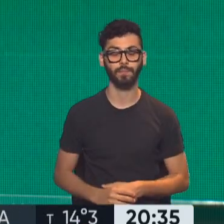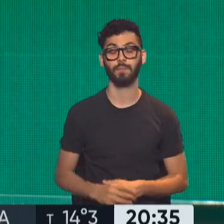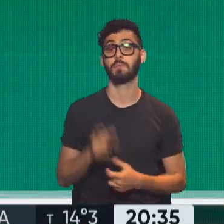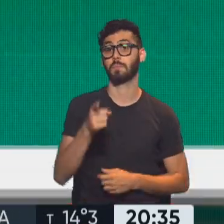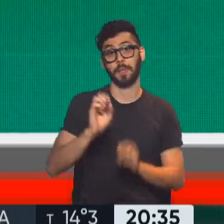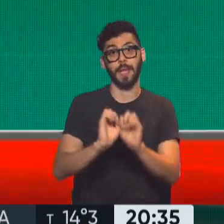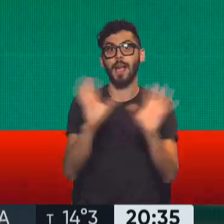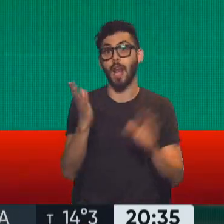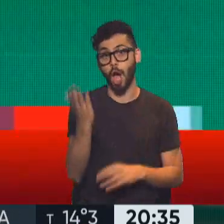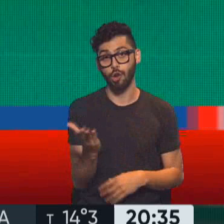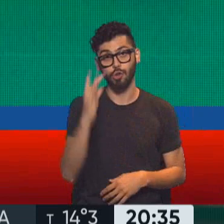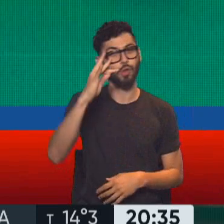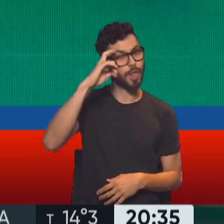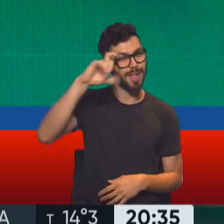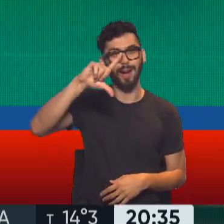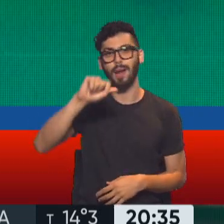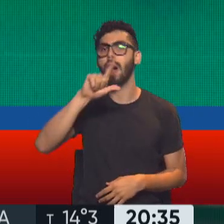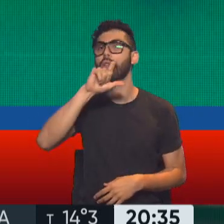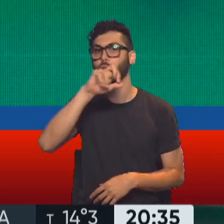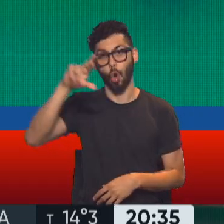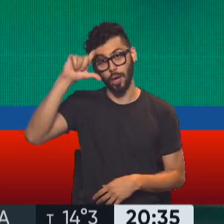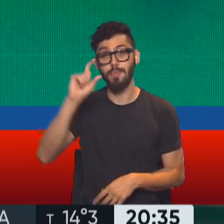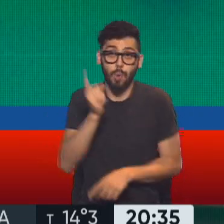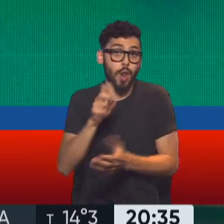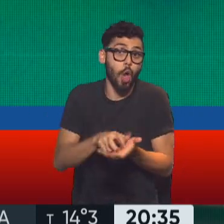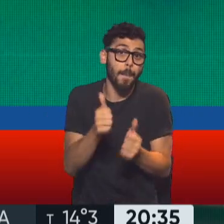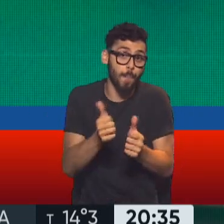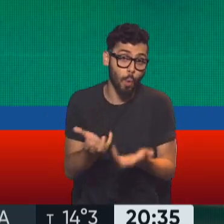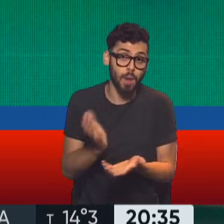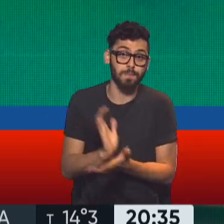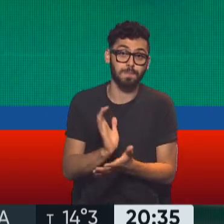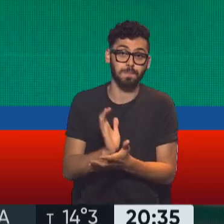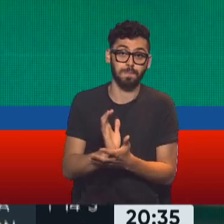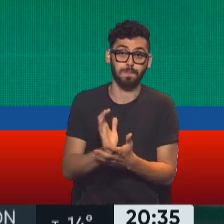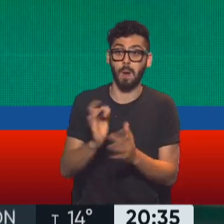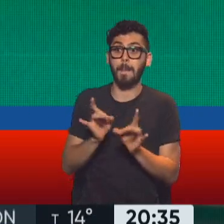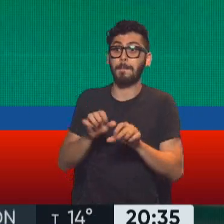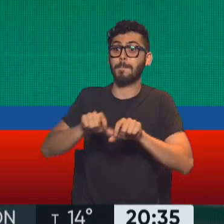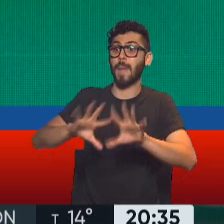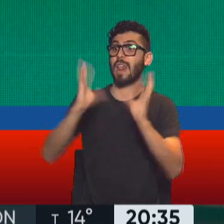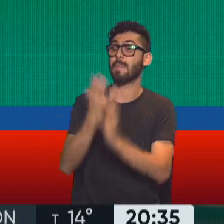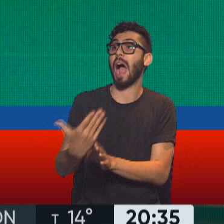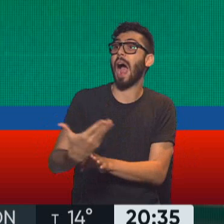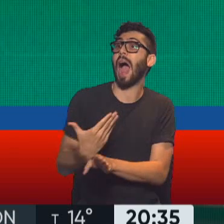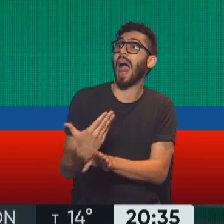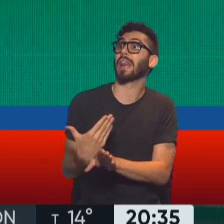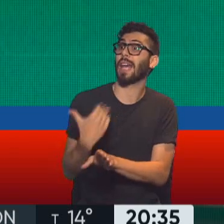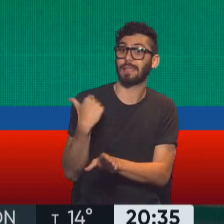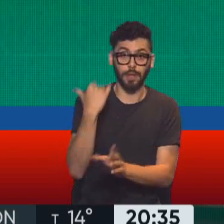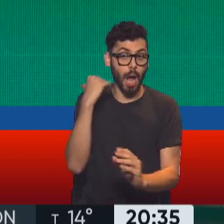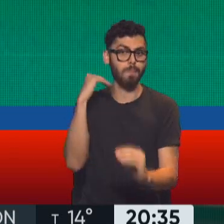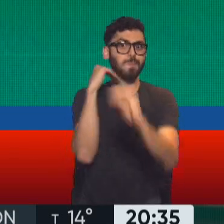Raúl de la Torre. De todas maneras, a ver, es una muy buena noticia, se recupera a niveles de prepandemia, pero el escenario que teníamos en la